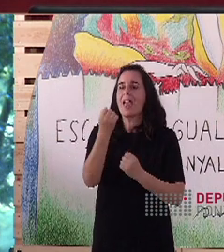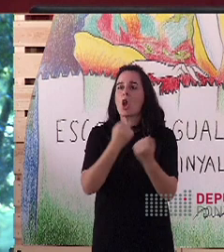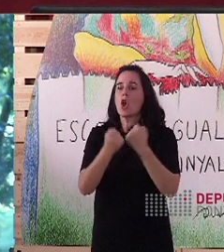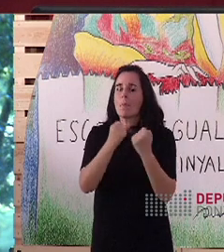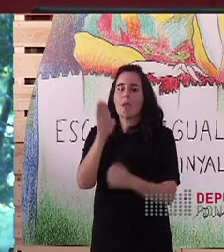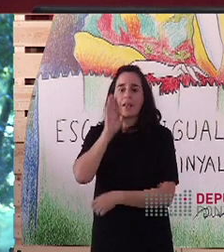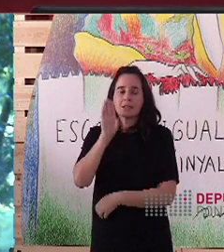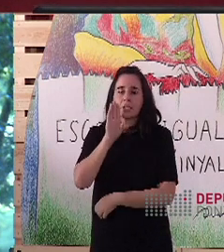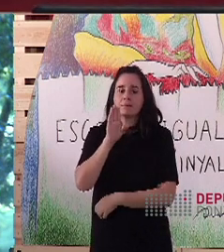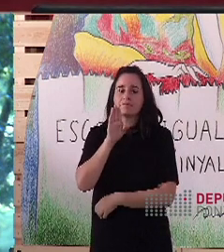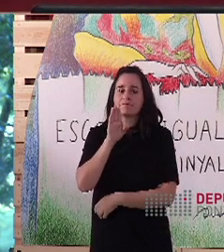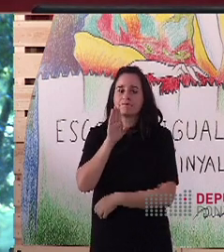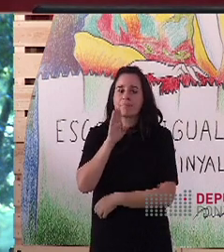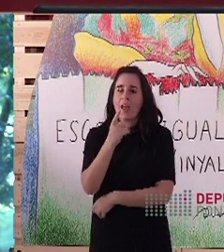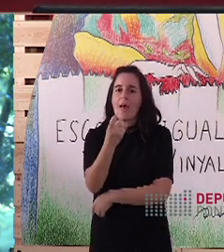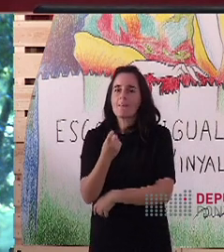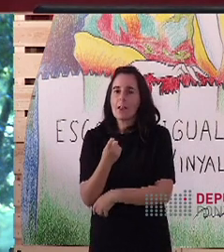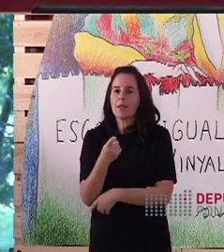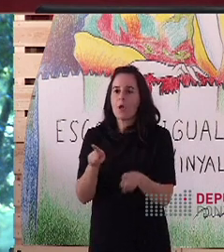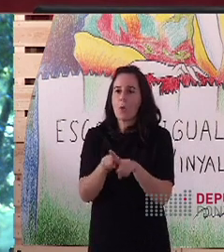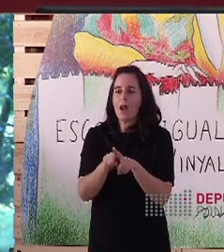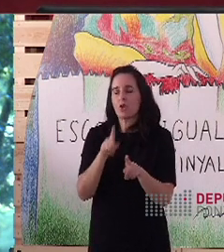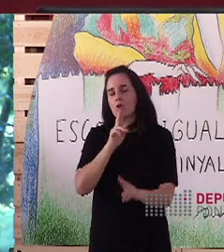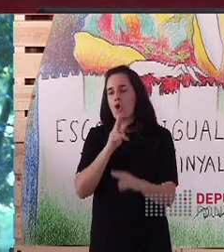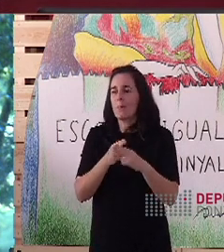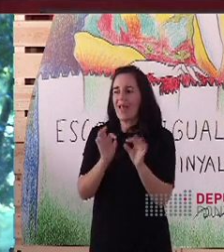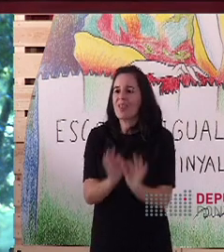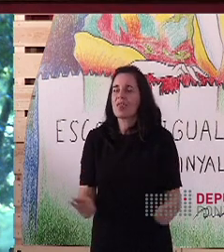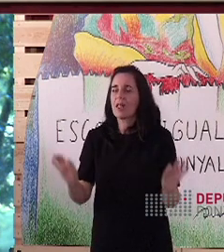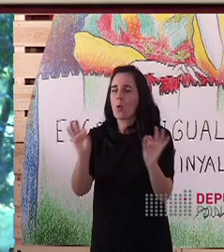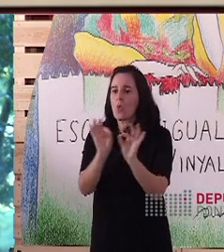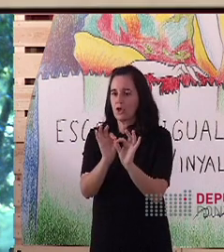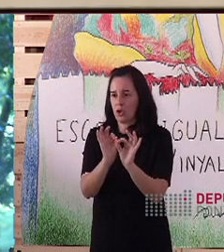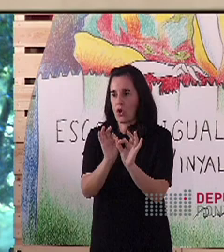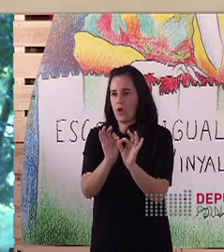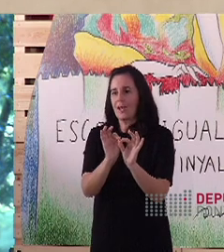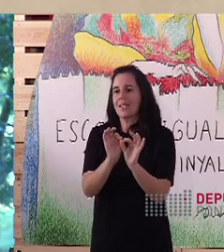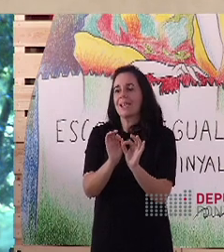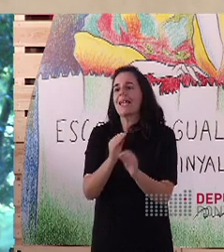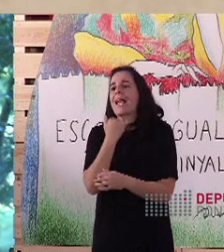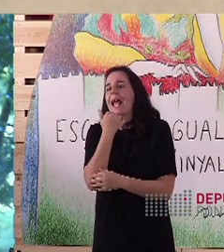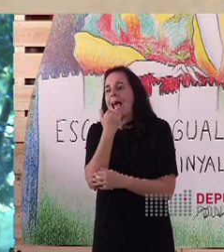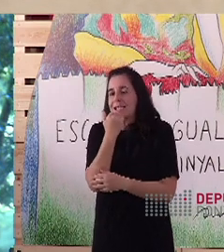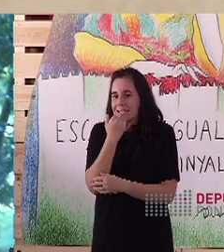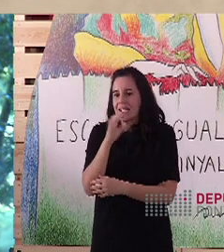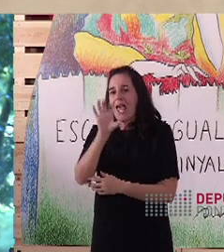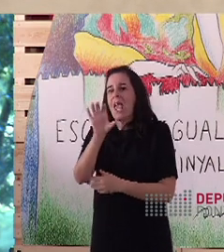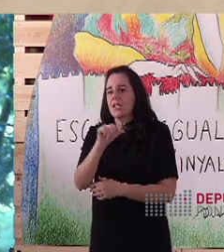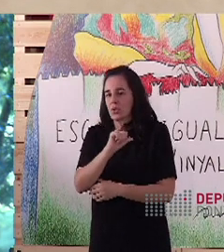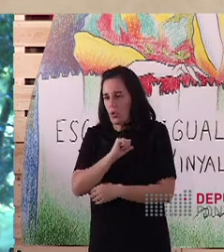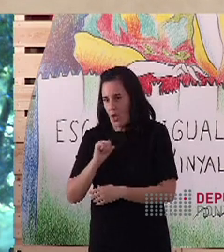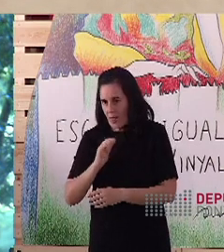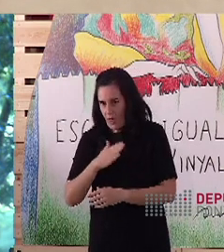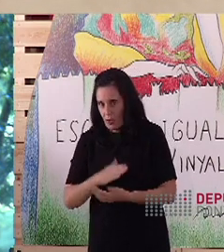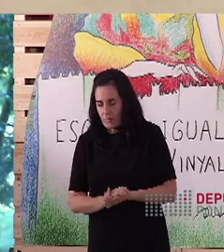lo que ella denomina un circuito semi-institucionalizado. ¿Qué es un circuito semi-institucionalizado? En realidad